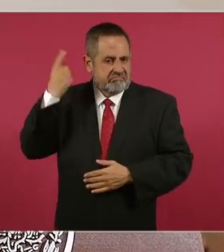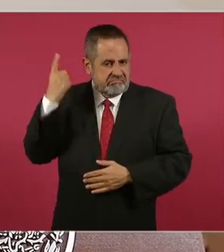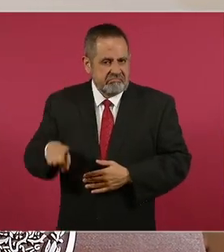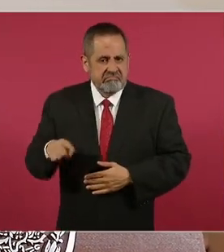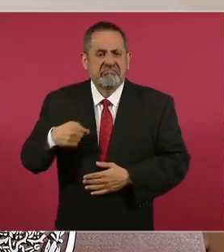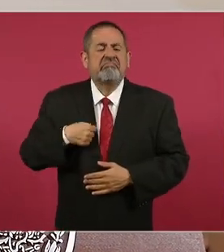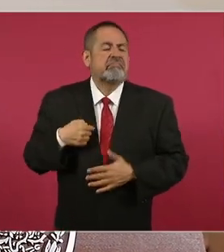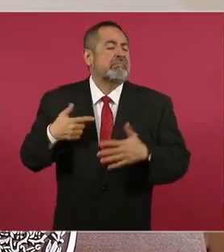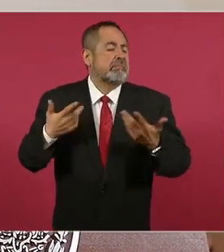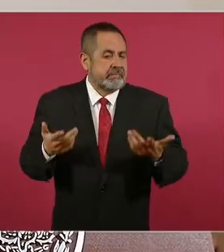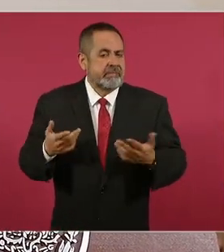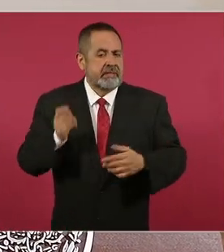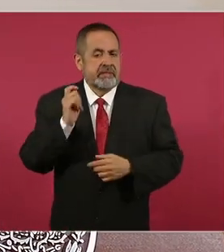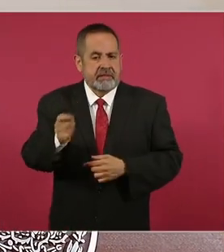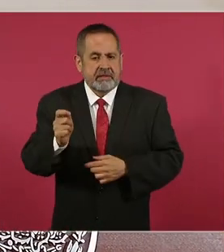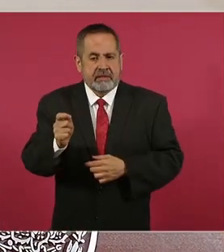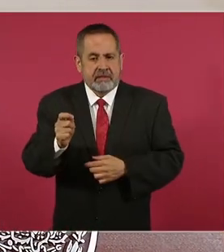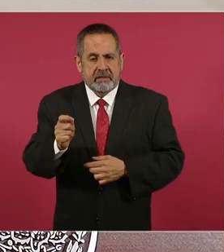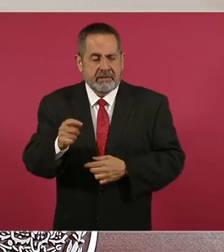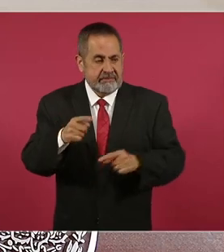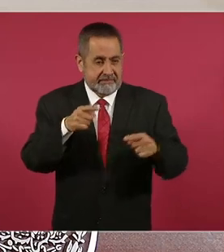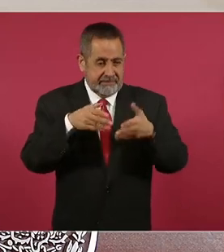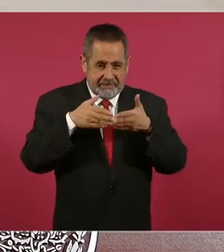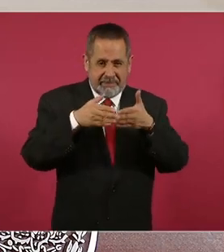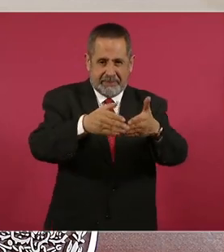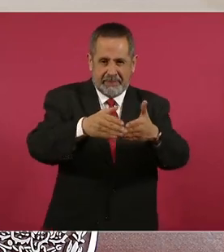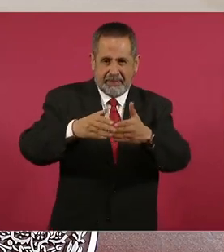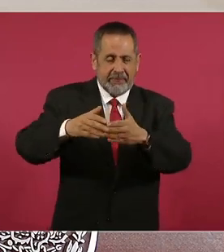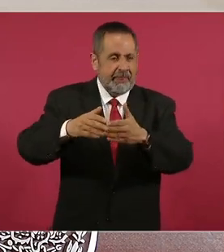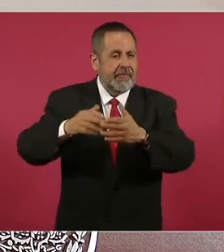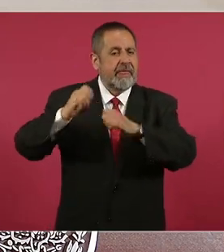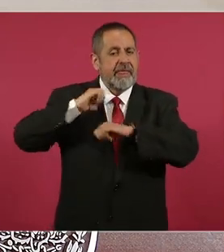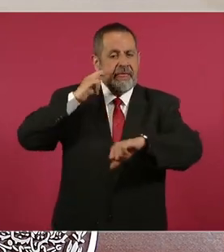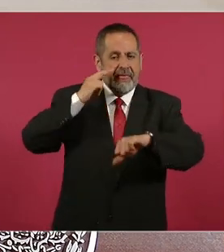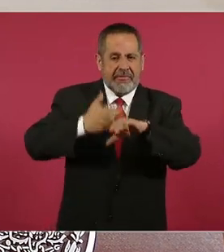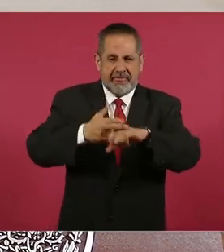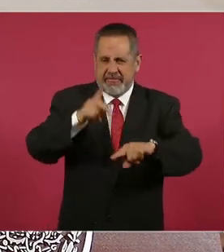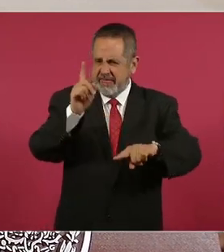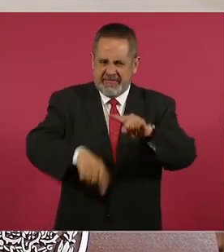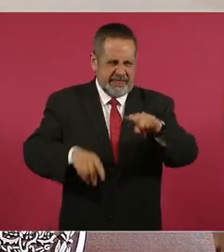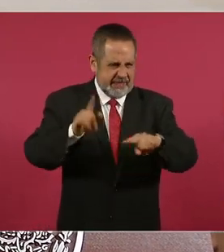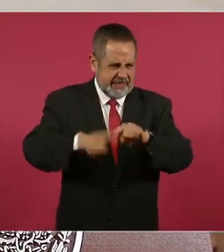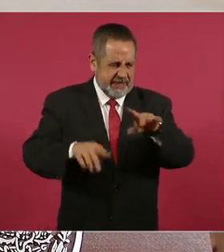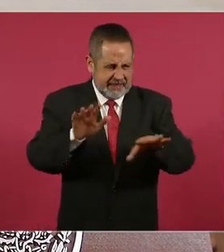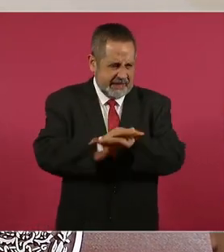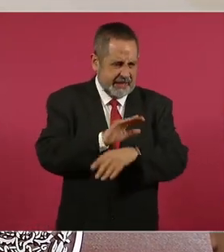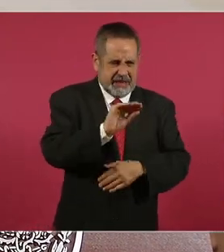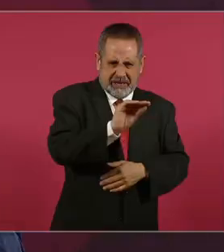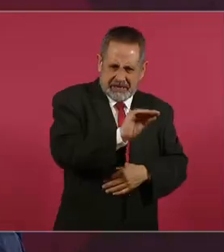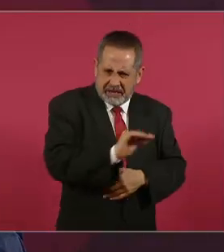que pasaran los puertos a la Secretaría de Marina,